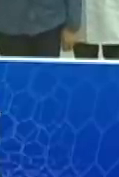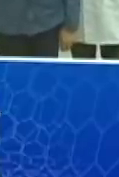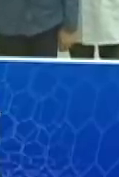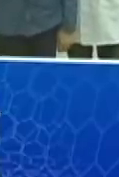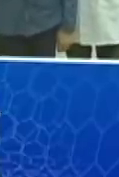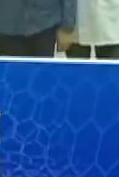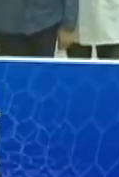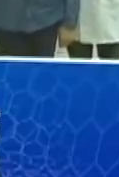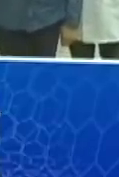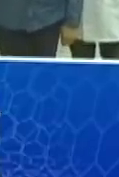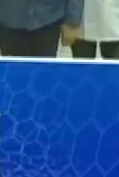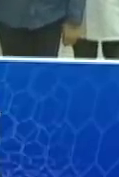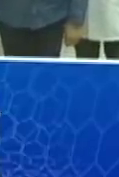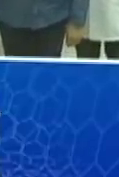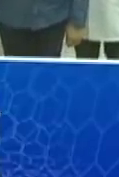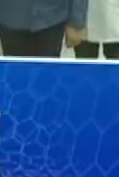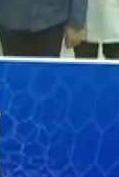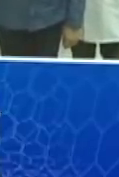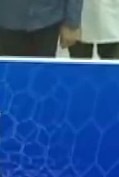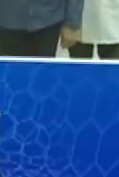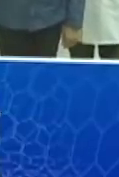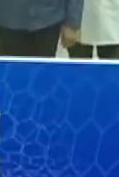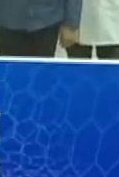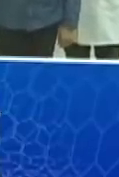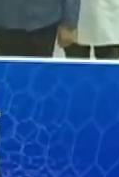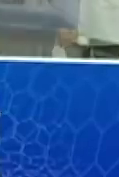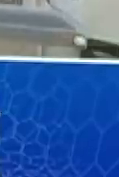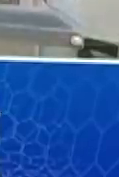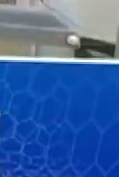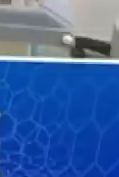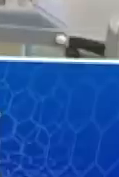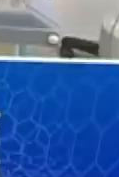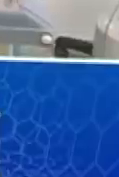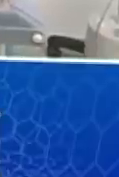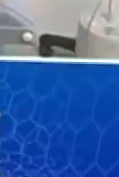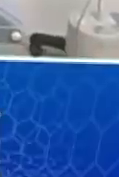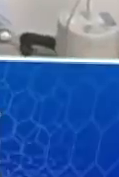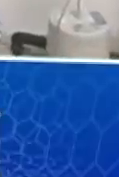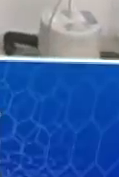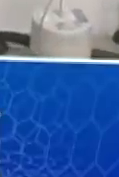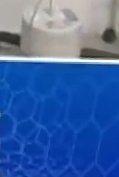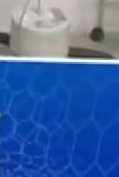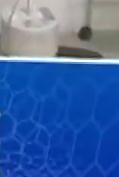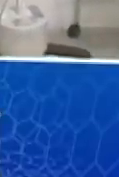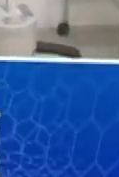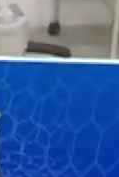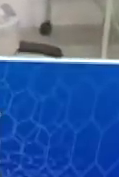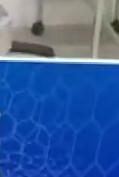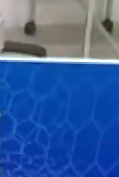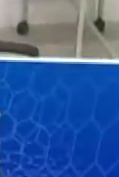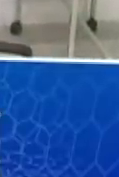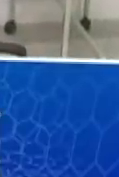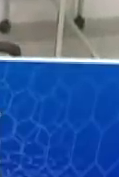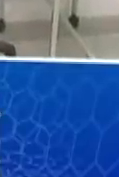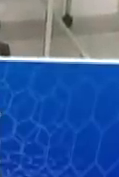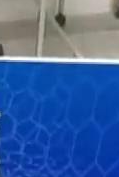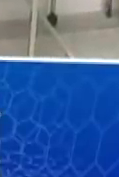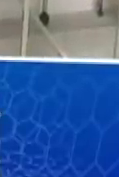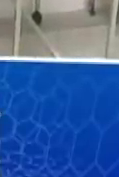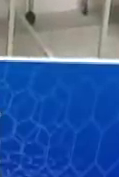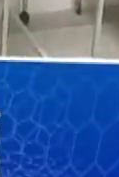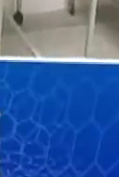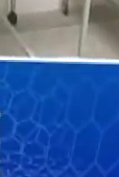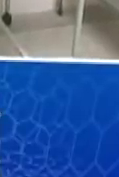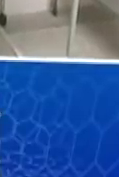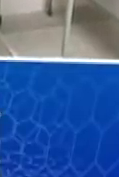Los felicito por este hospital tipo 1, doctor José Antonio Urrestarazu.